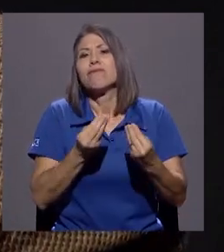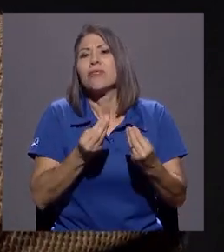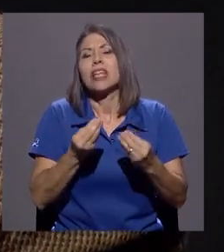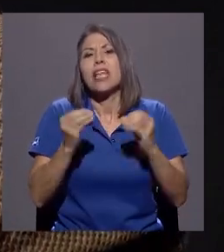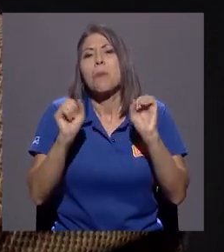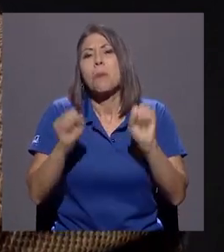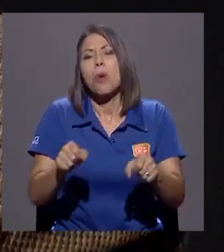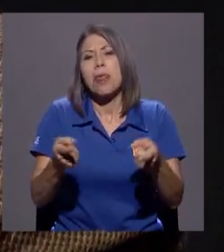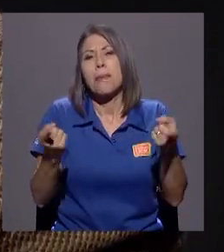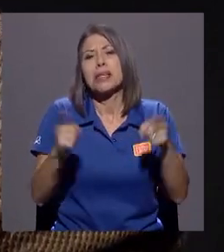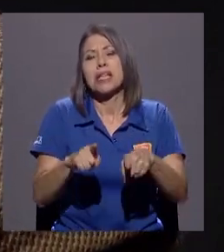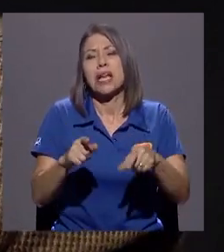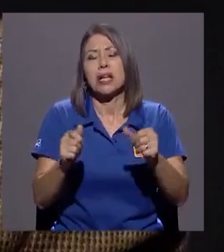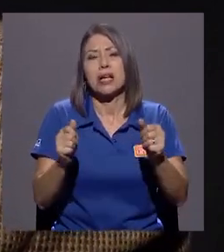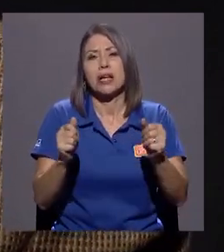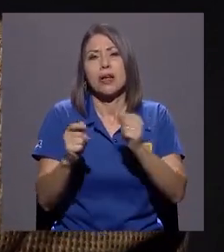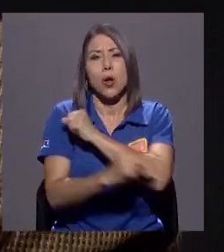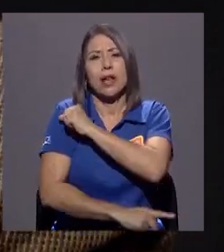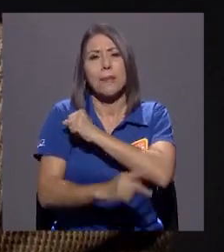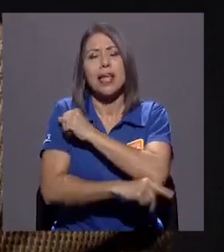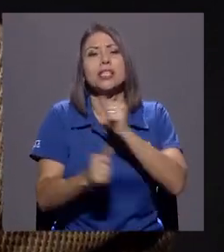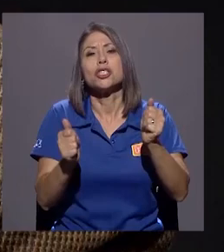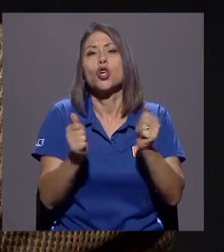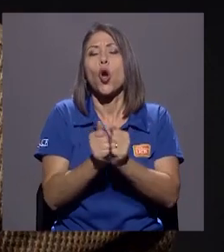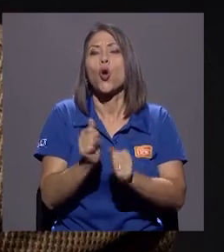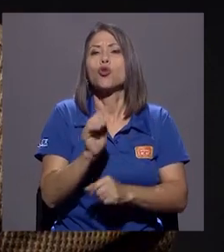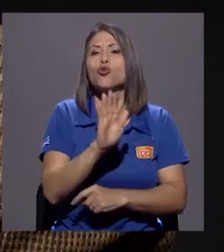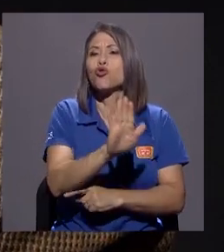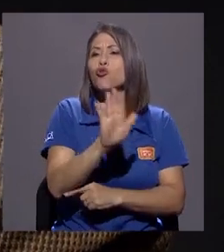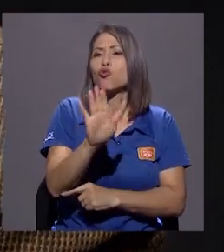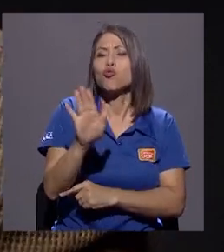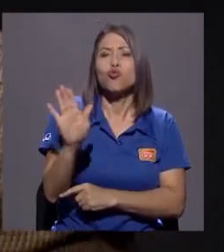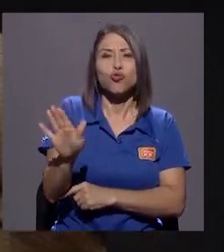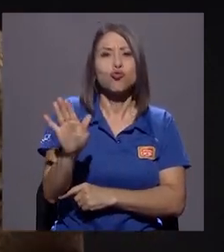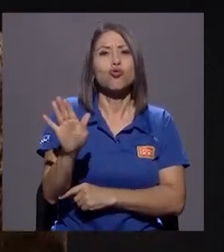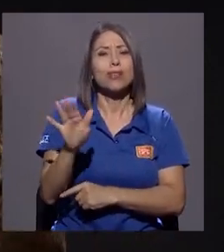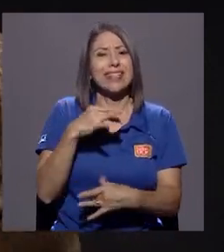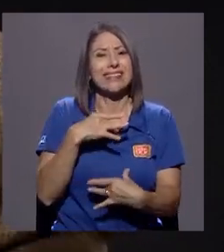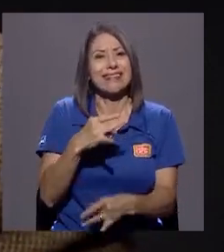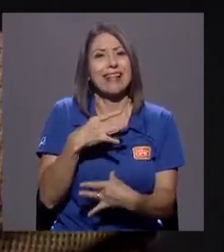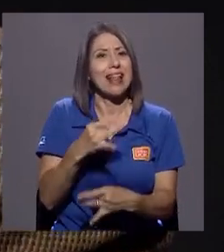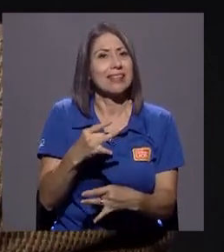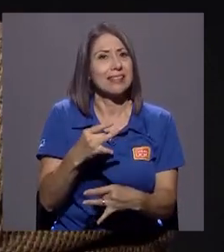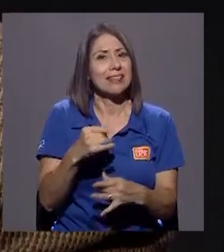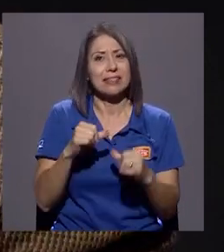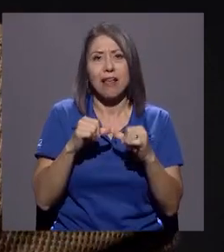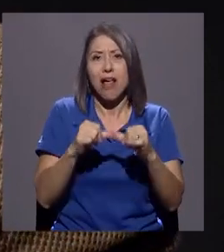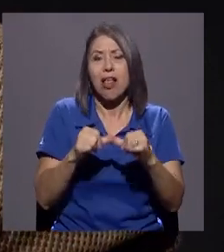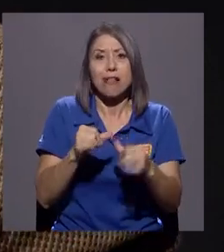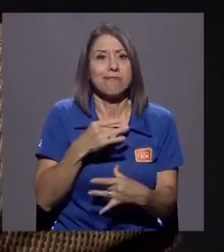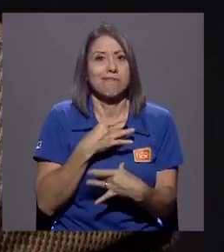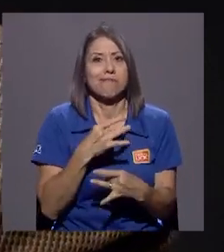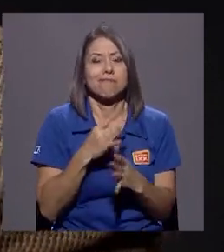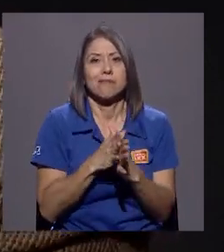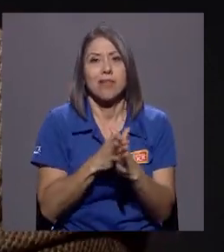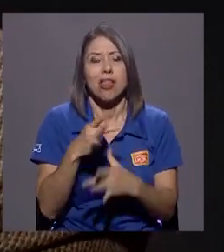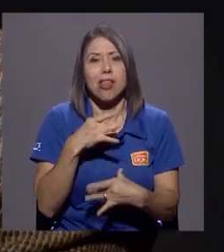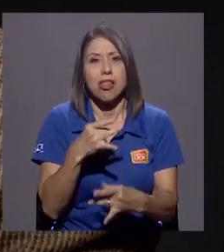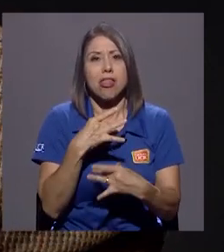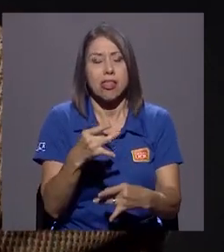conducir el país con sus con sus digamos con la prevalencia de sus intereses que están